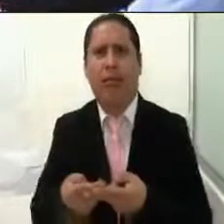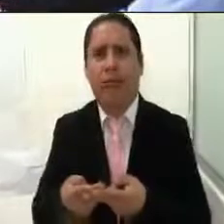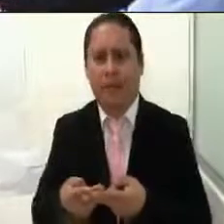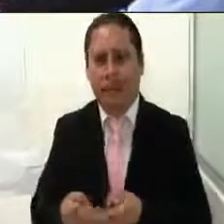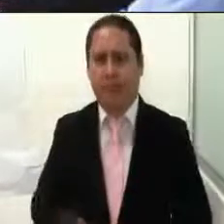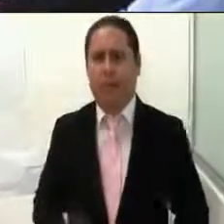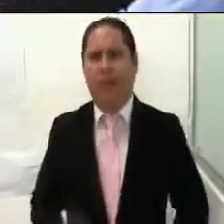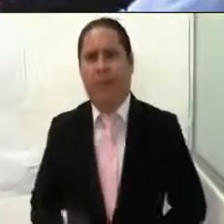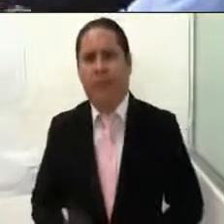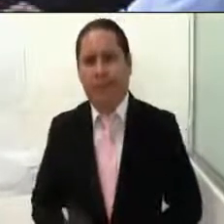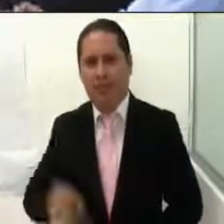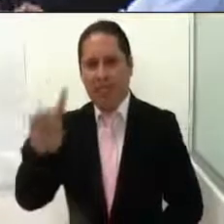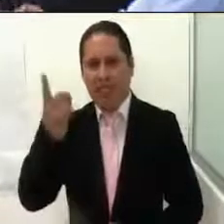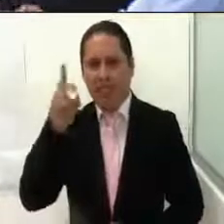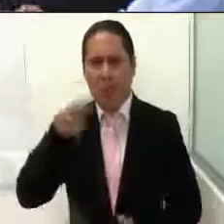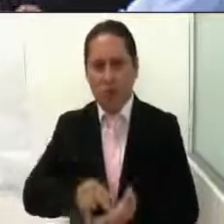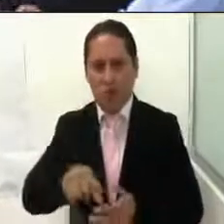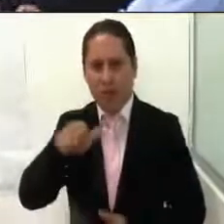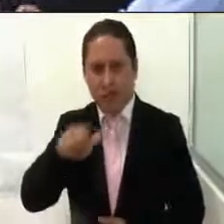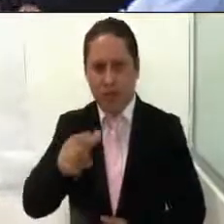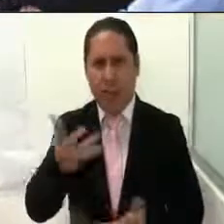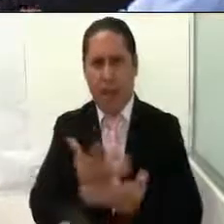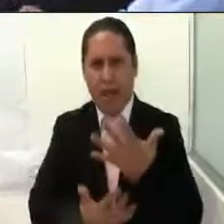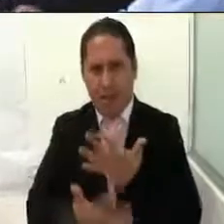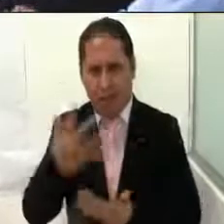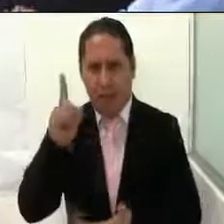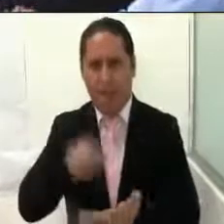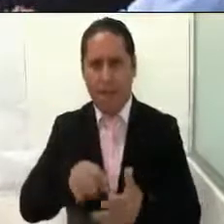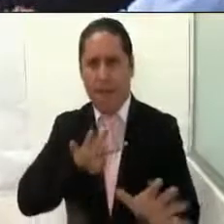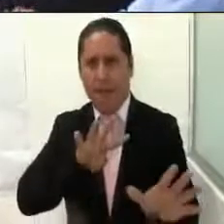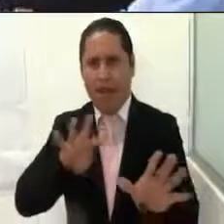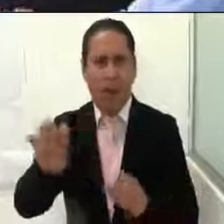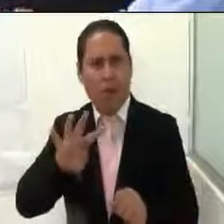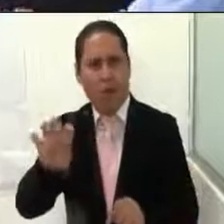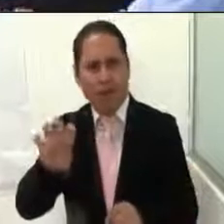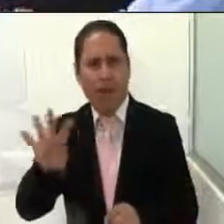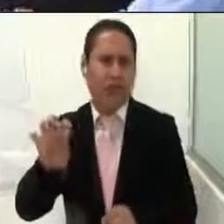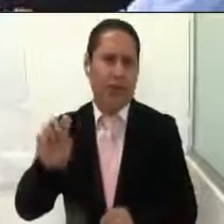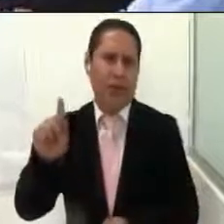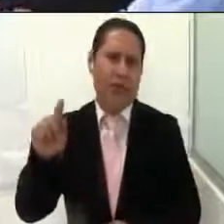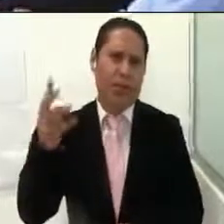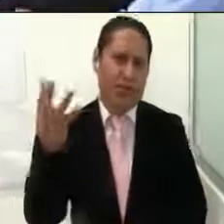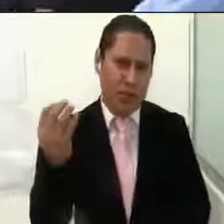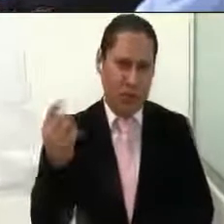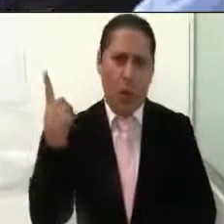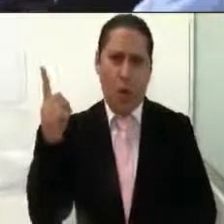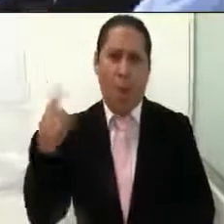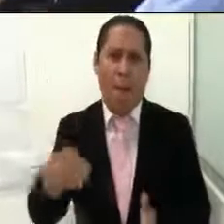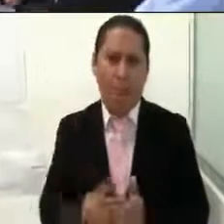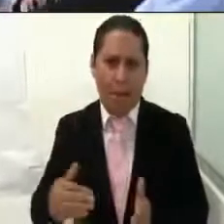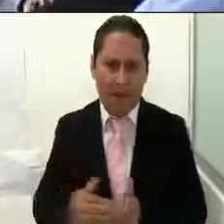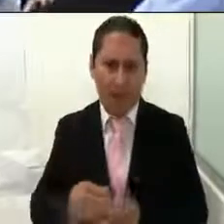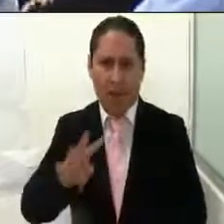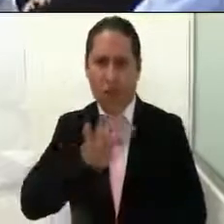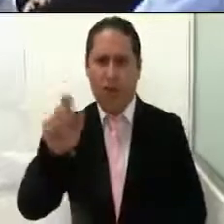a diciembre de 2017 se realizaron mil 479 un millón 479